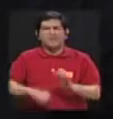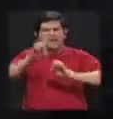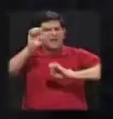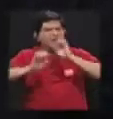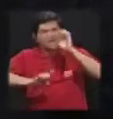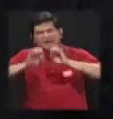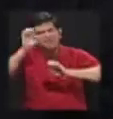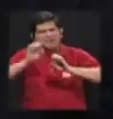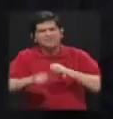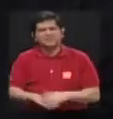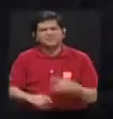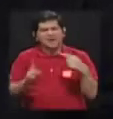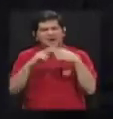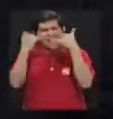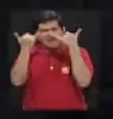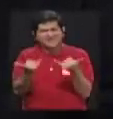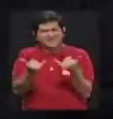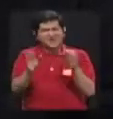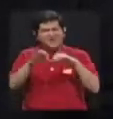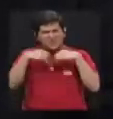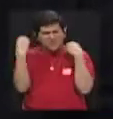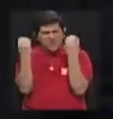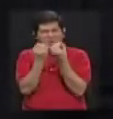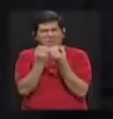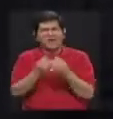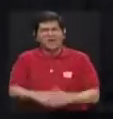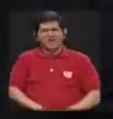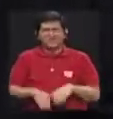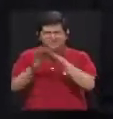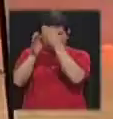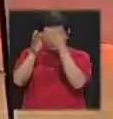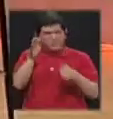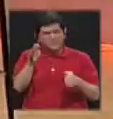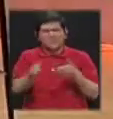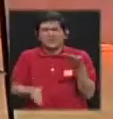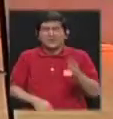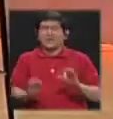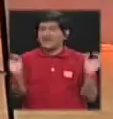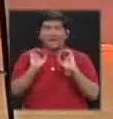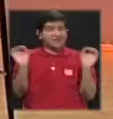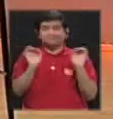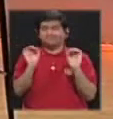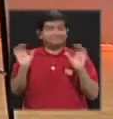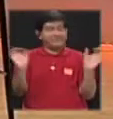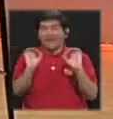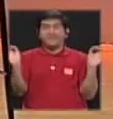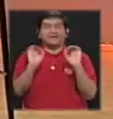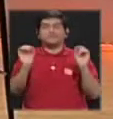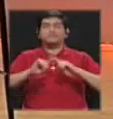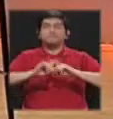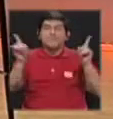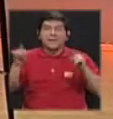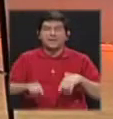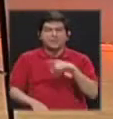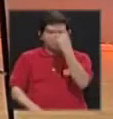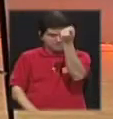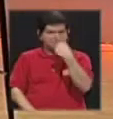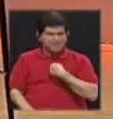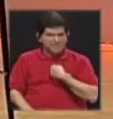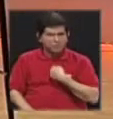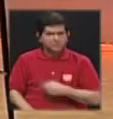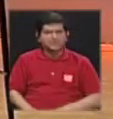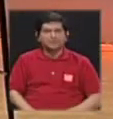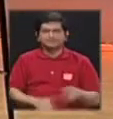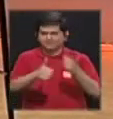ha podido hacer hasta ahora un órgano como la Contraloría, que tendría que... No ha hecho ninguno, no ha hecho ninguna. Pero bueno, usted me preguntaba,